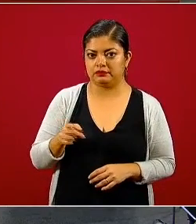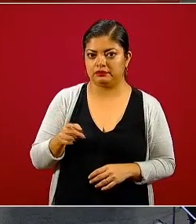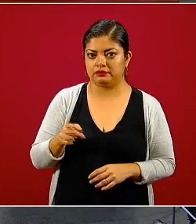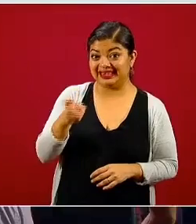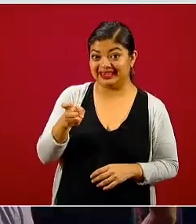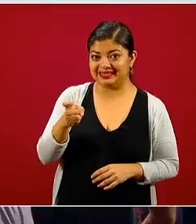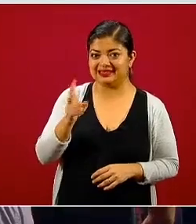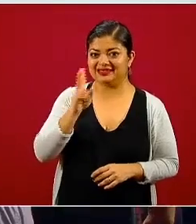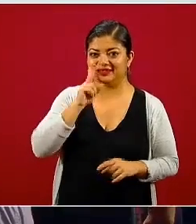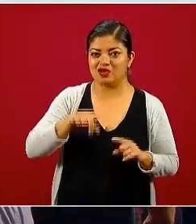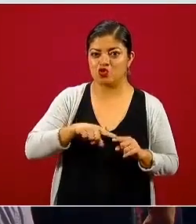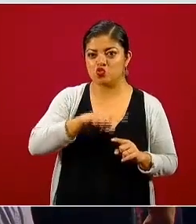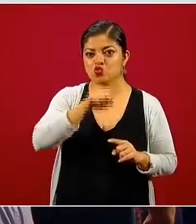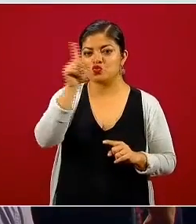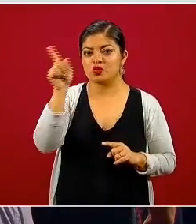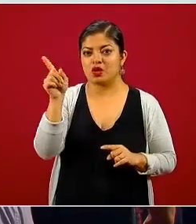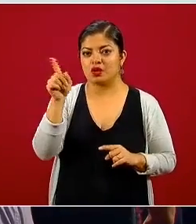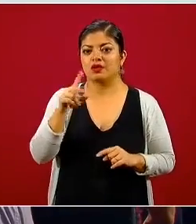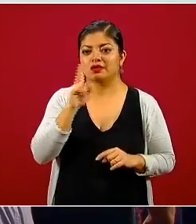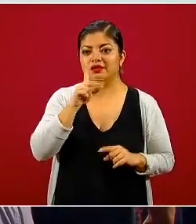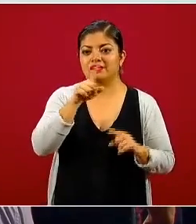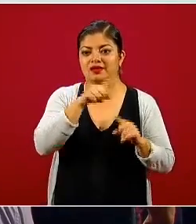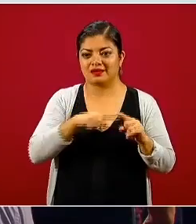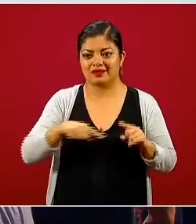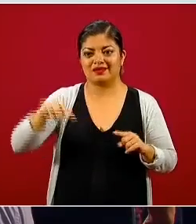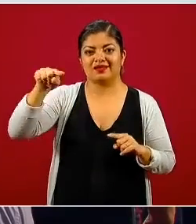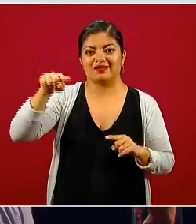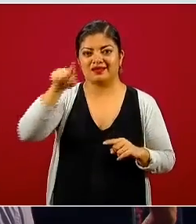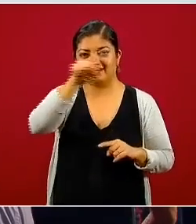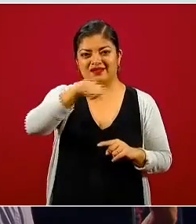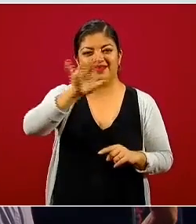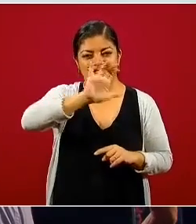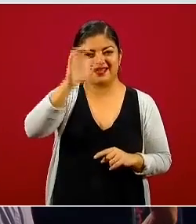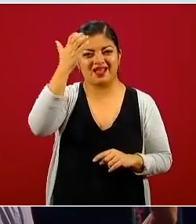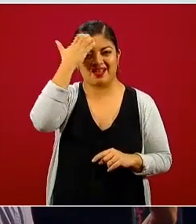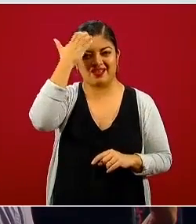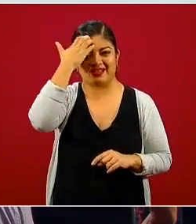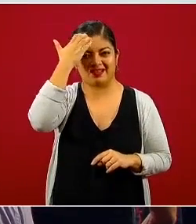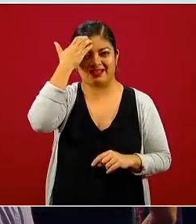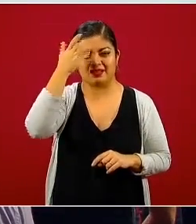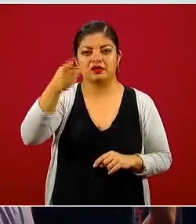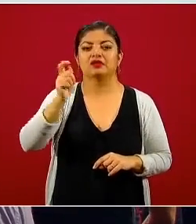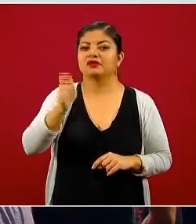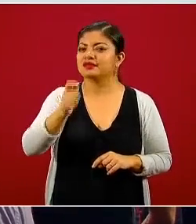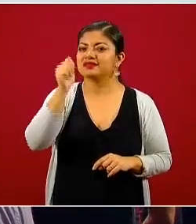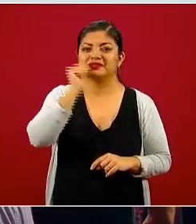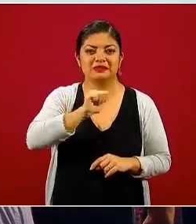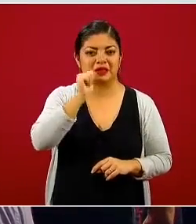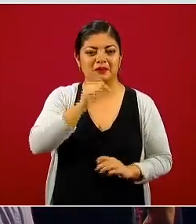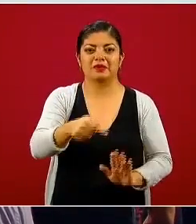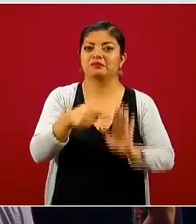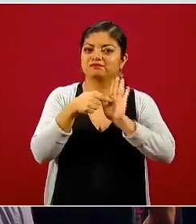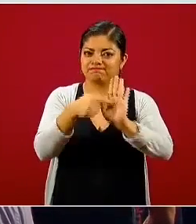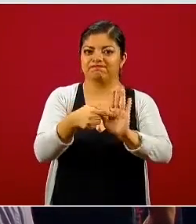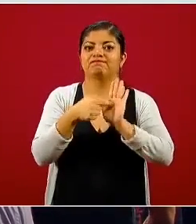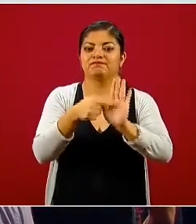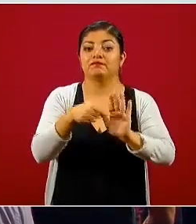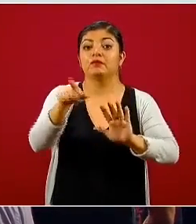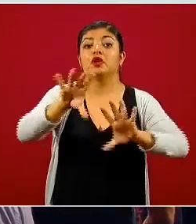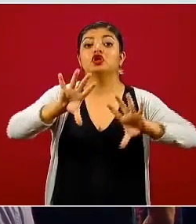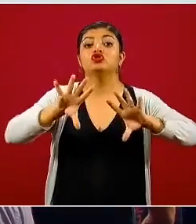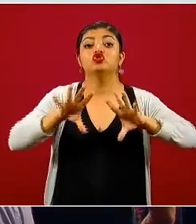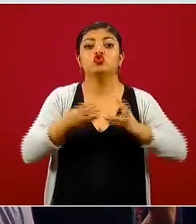curva. Esta curva con la que ustedes están muy familiarizadas y familiarizados, la presentamos todas las noches, y es la